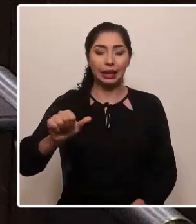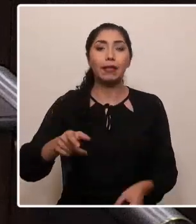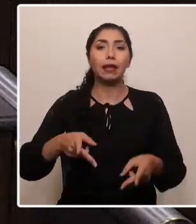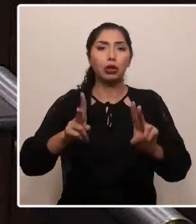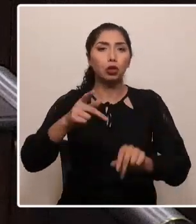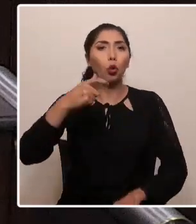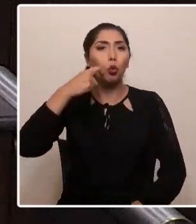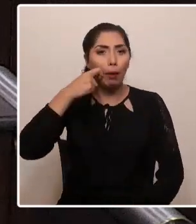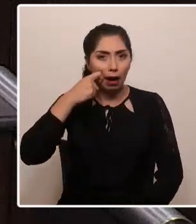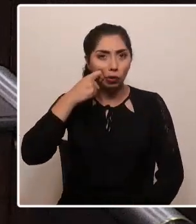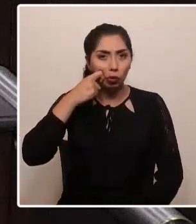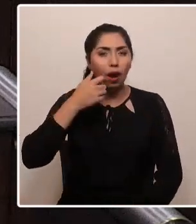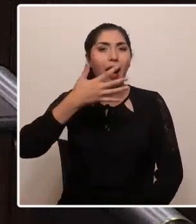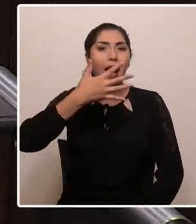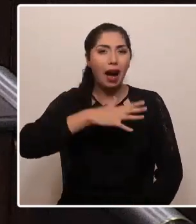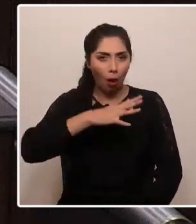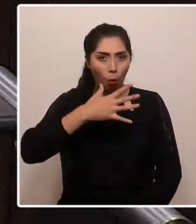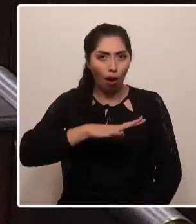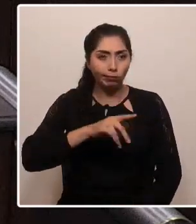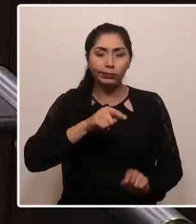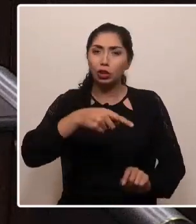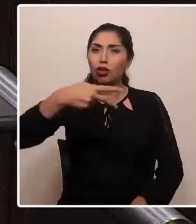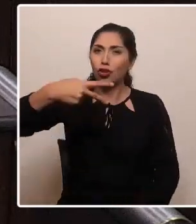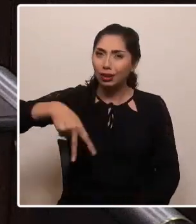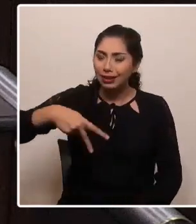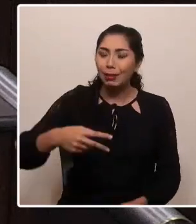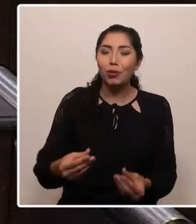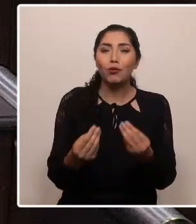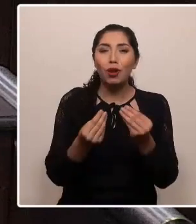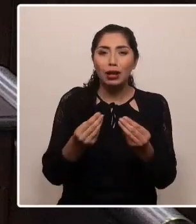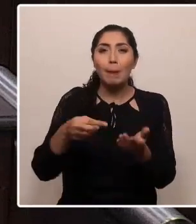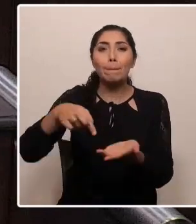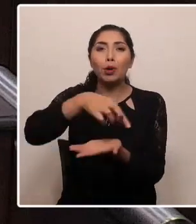agua. Esta es una gran noticia para provincias como